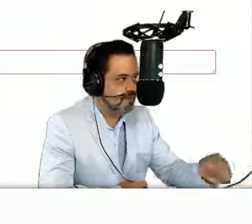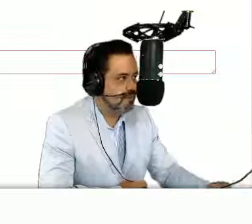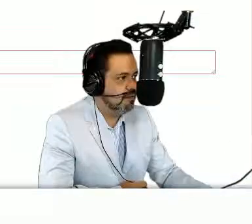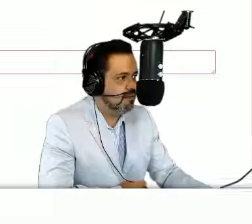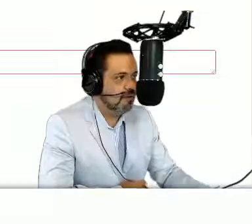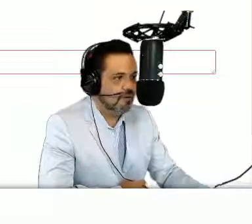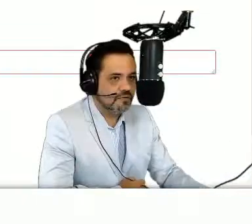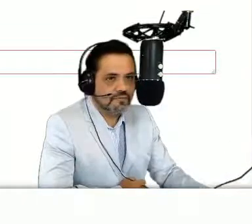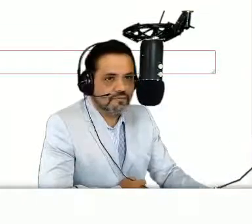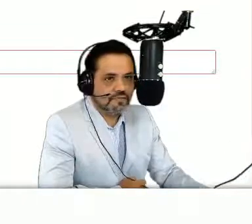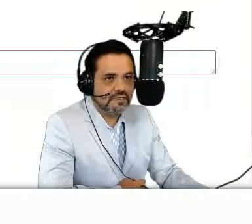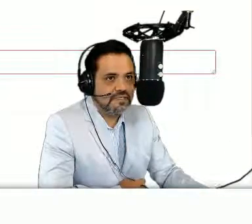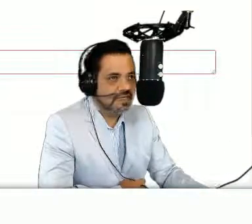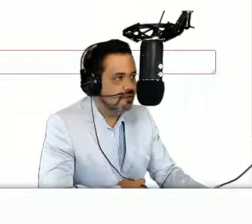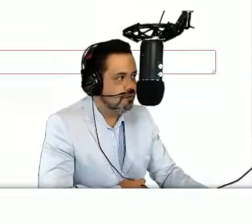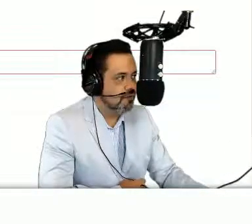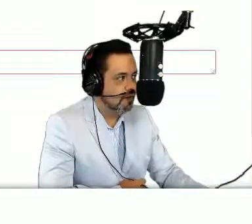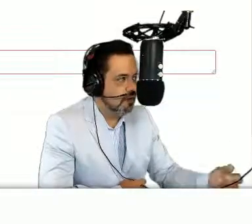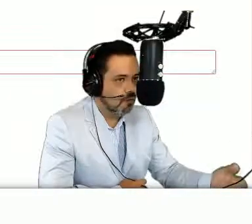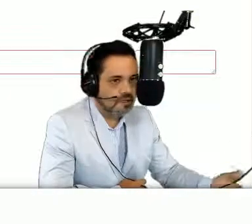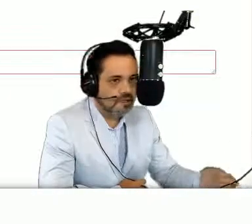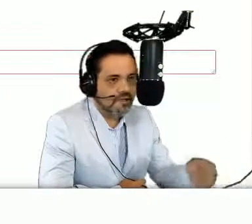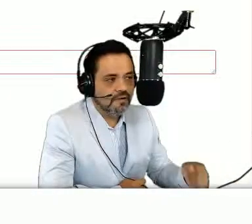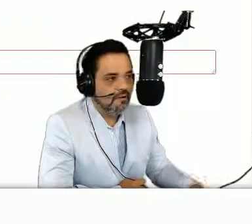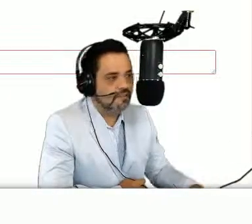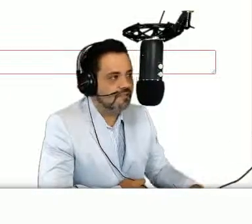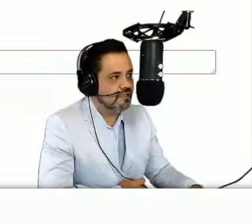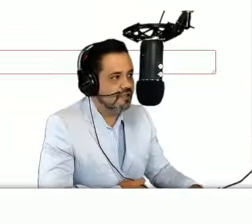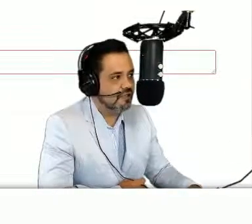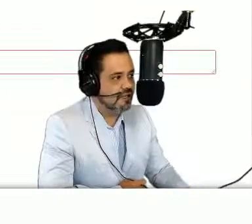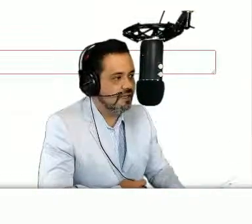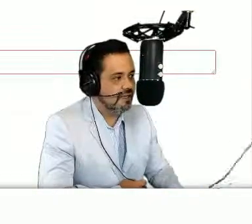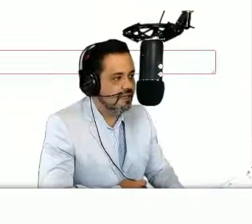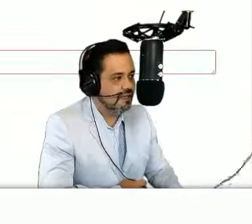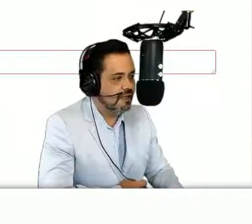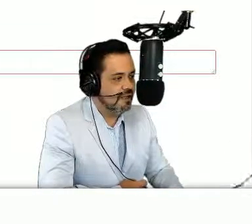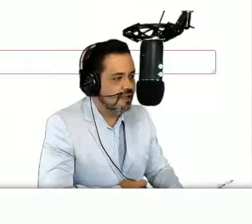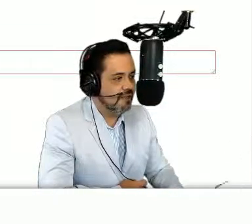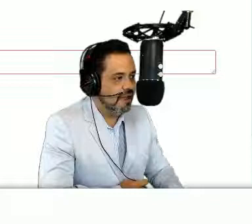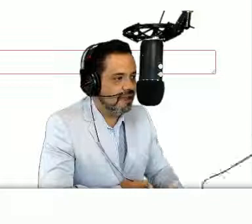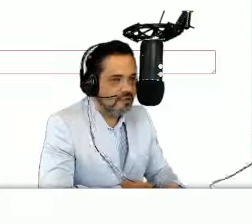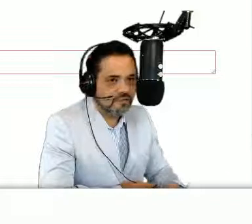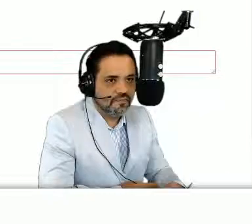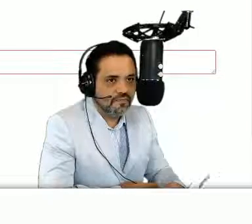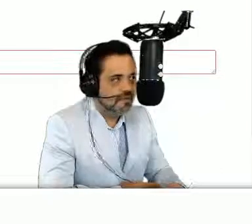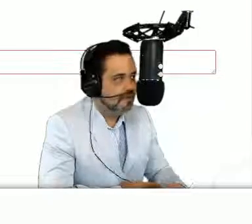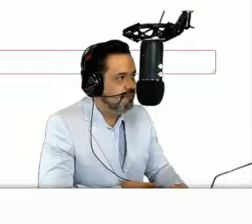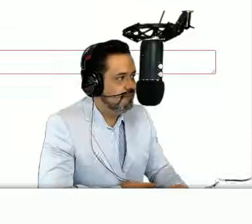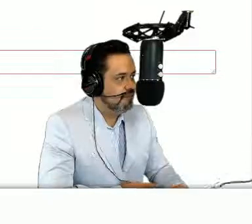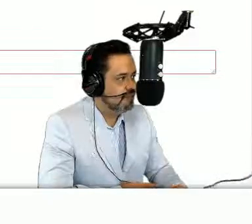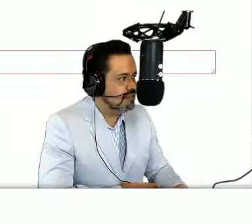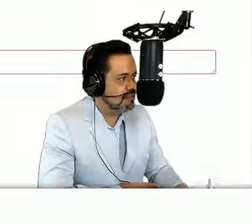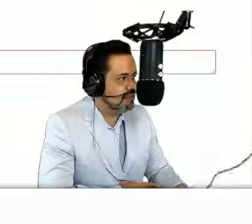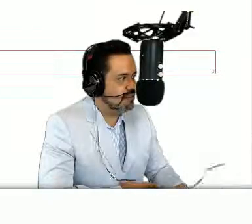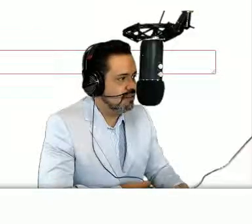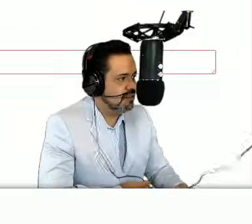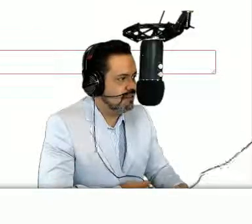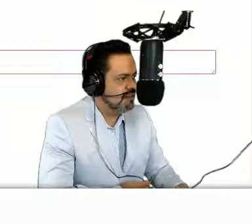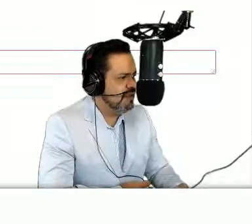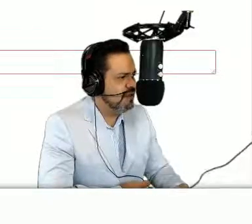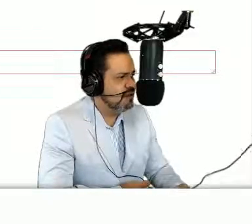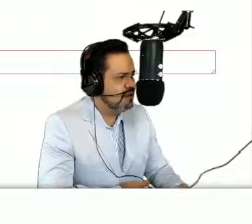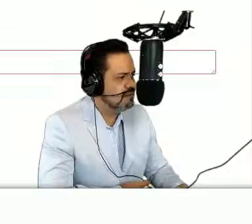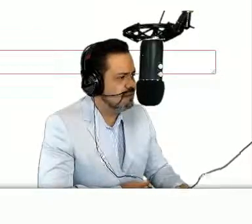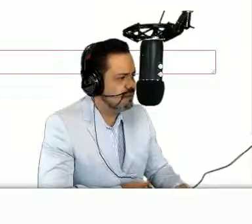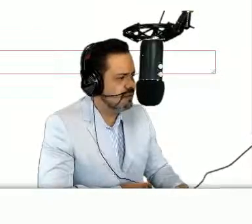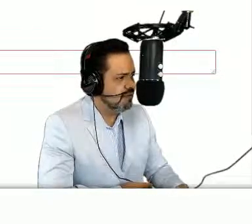por ejemplo, o si están utilizando el Opera, o si utilizan el Microsoft, ¿es